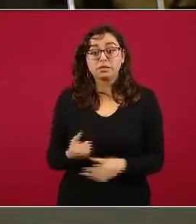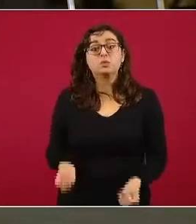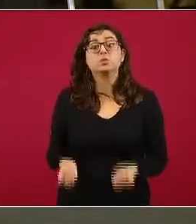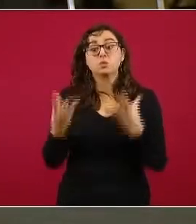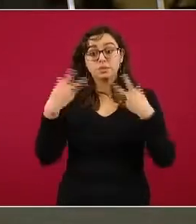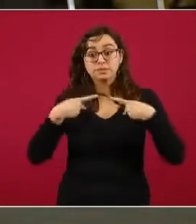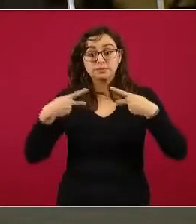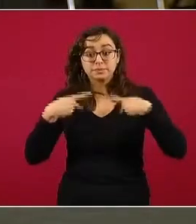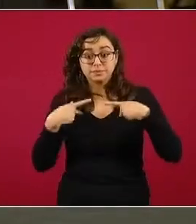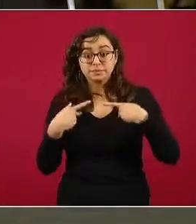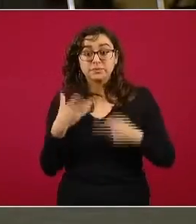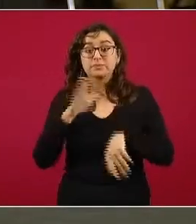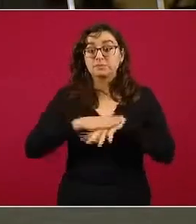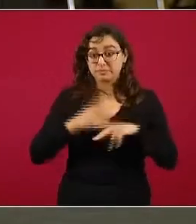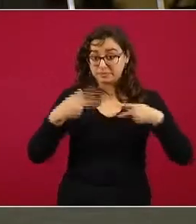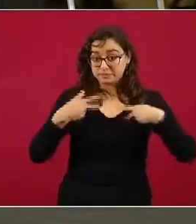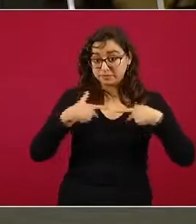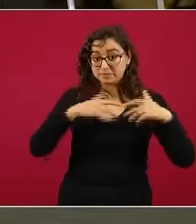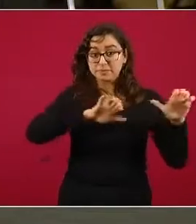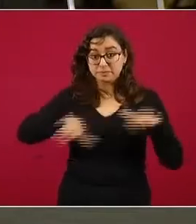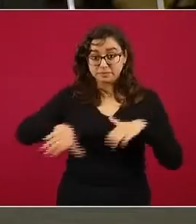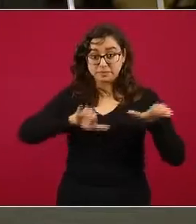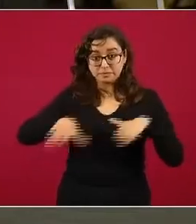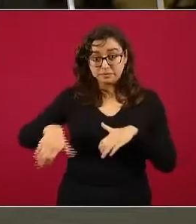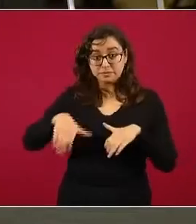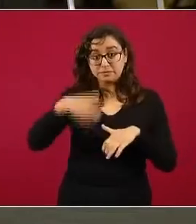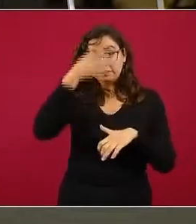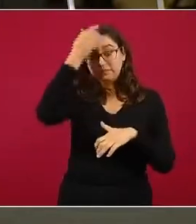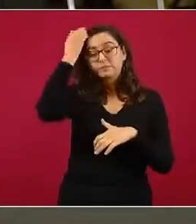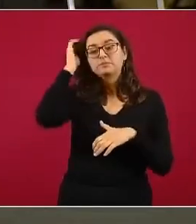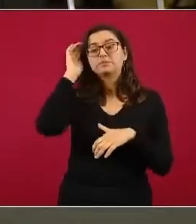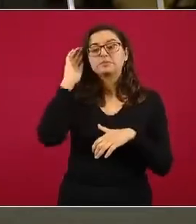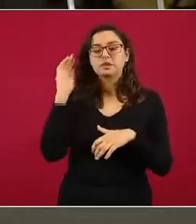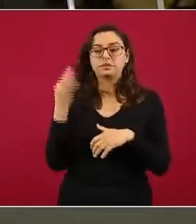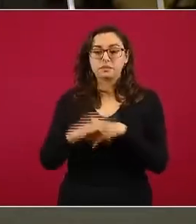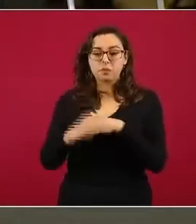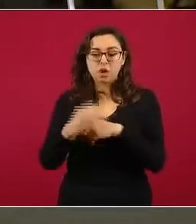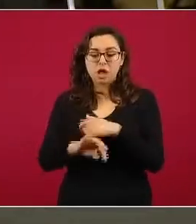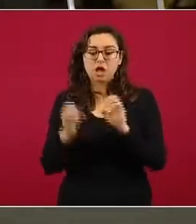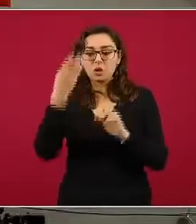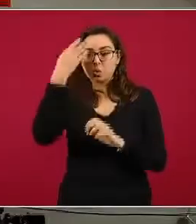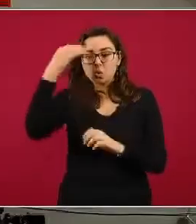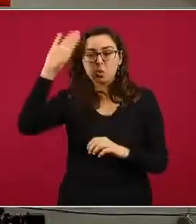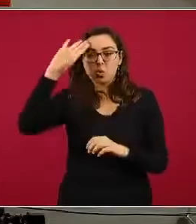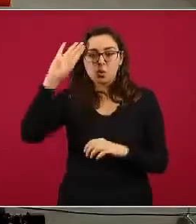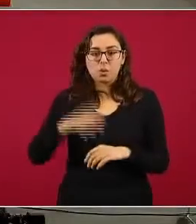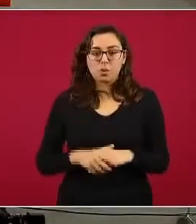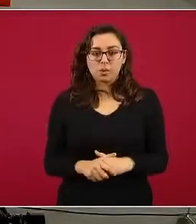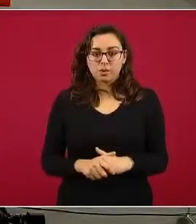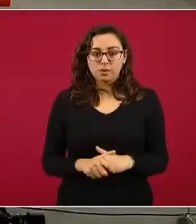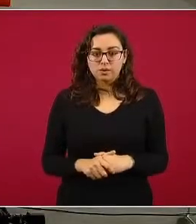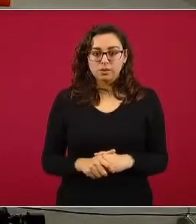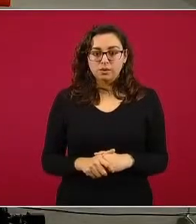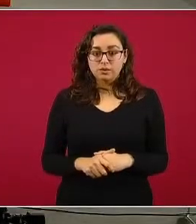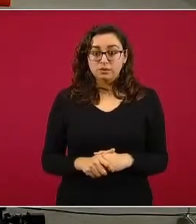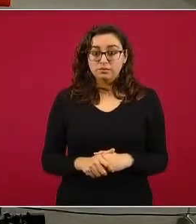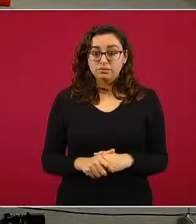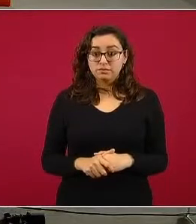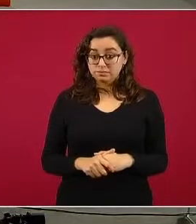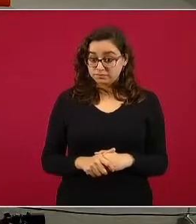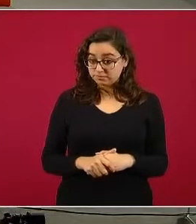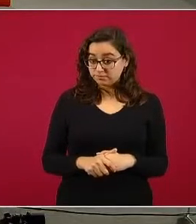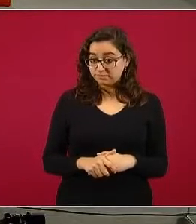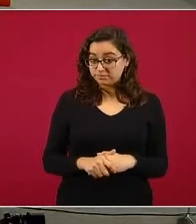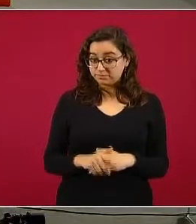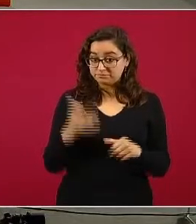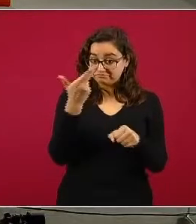contratar a personal, tanto pasantes como cubanos? Importante comentar, no están al 100% todas